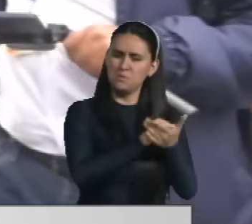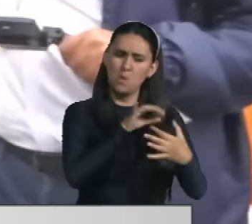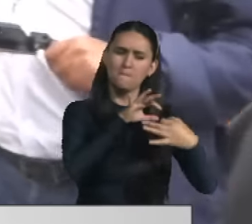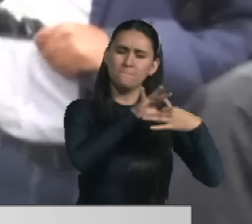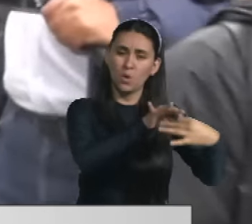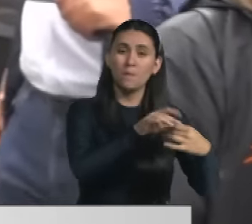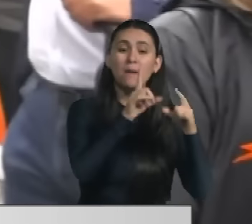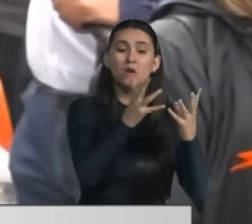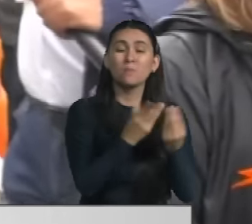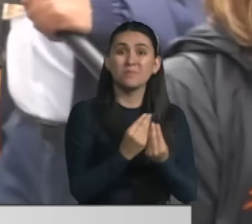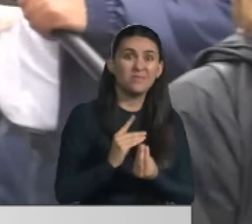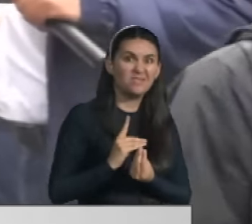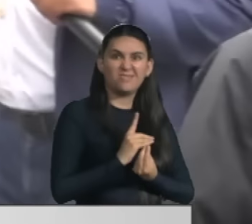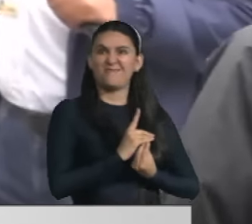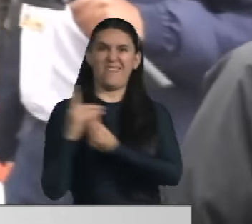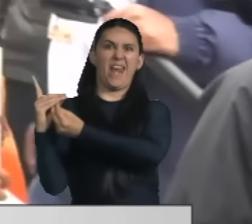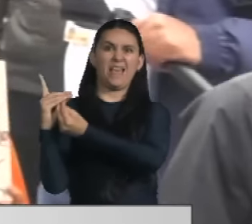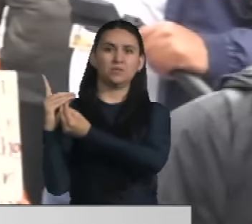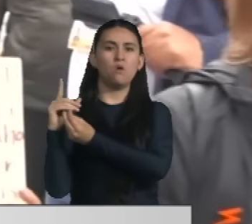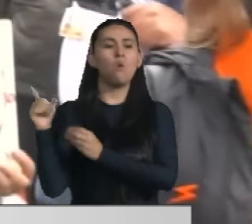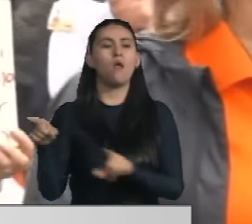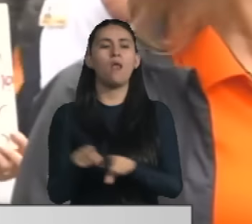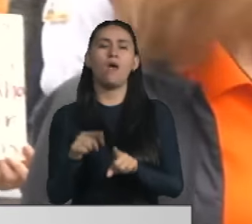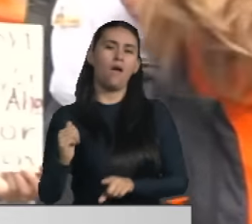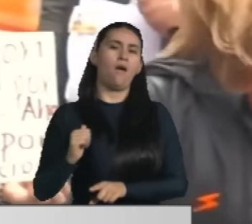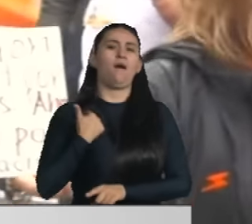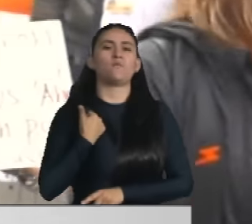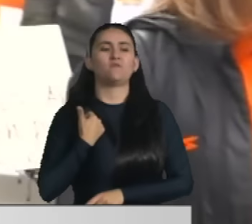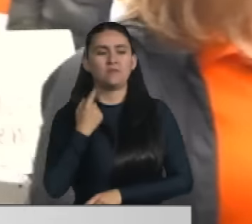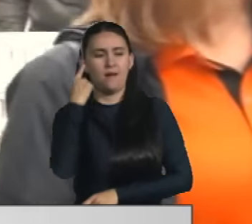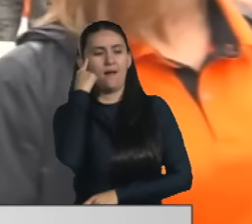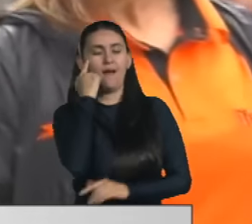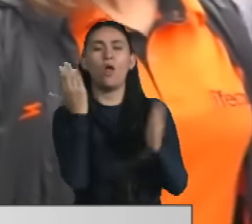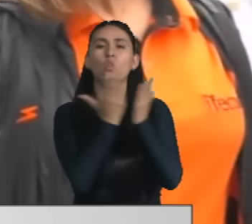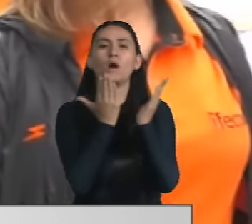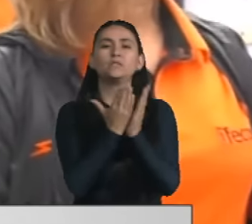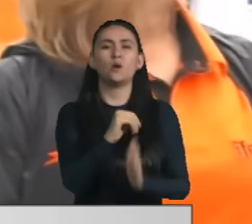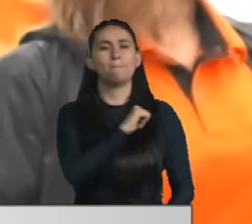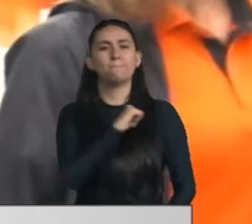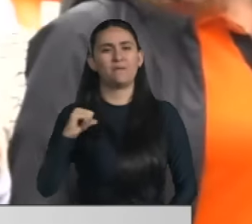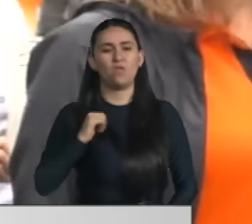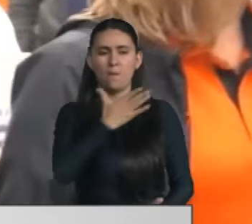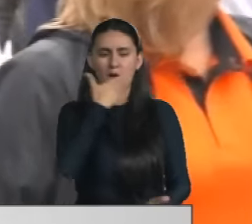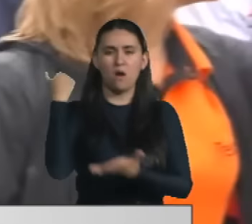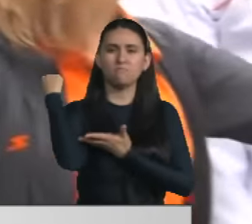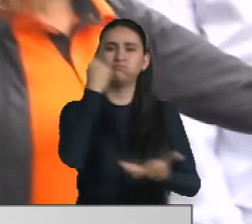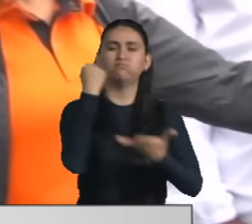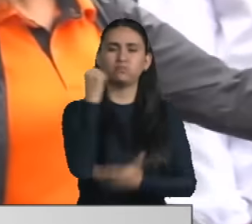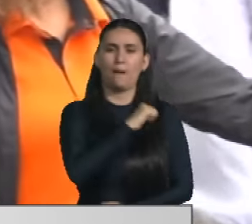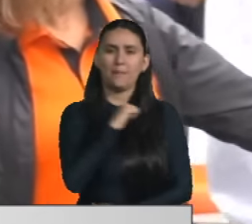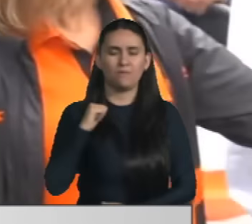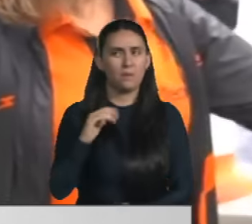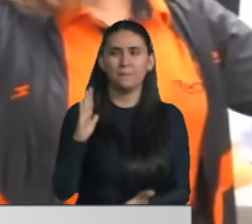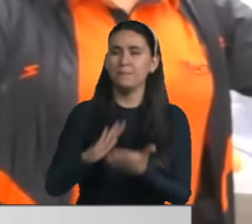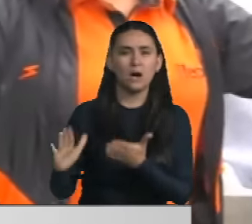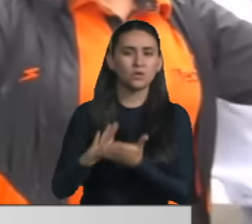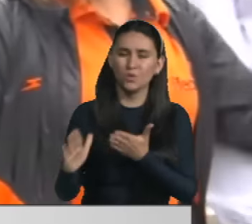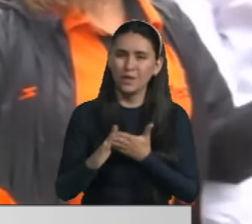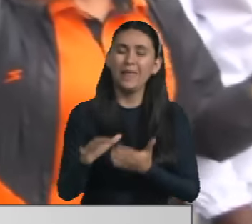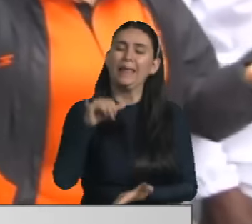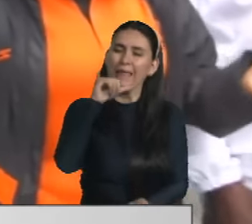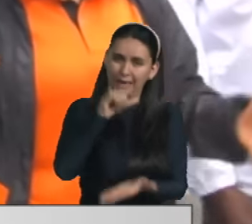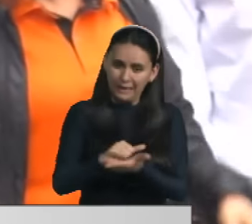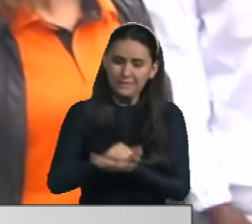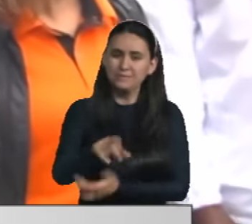la extrema derecha está mirando una oportunidad para privatizar la educación y lo más seguro es que no acceda a estas situaciones. Por eso es que